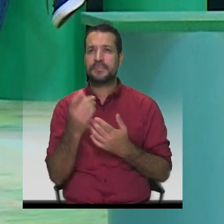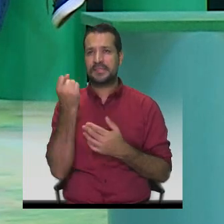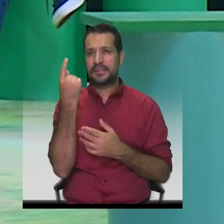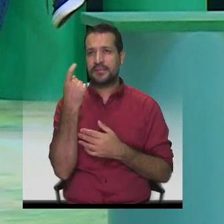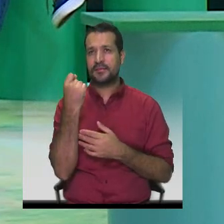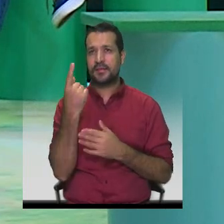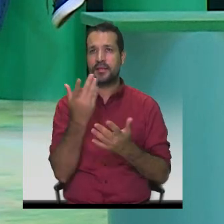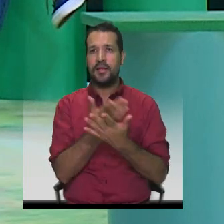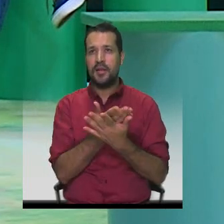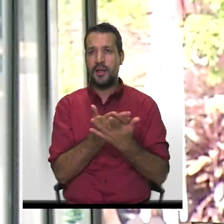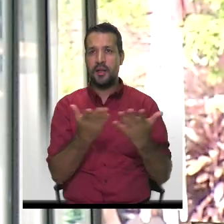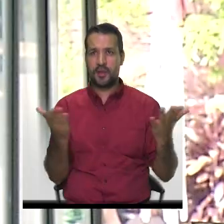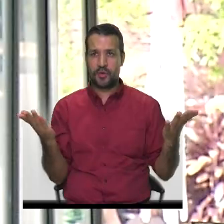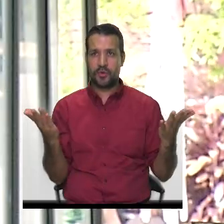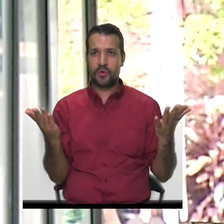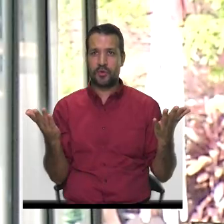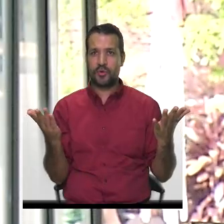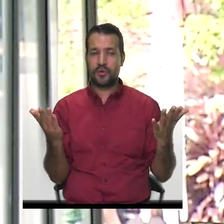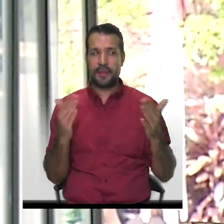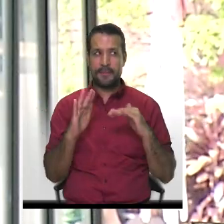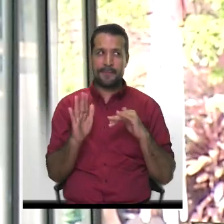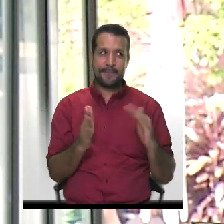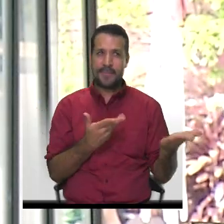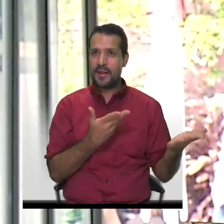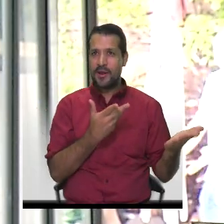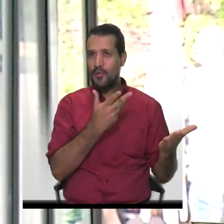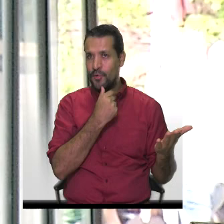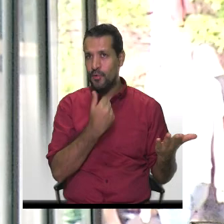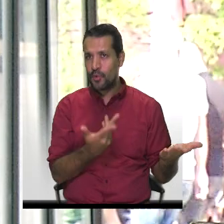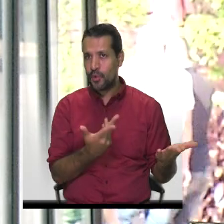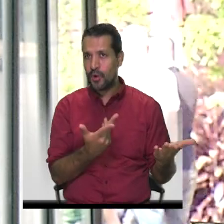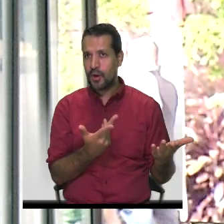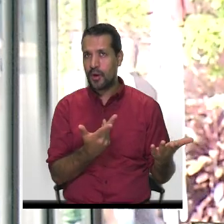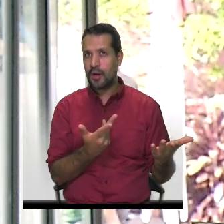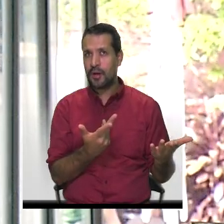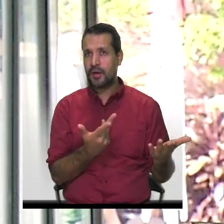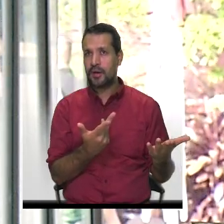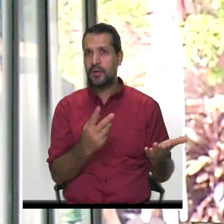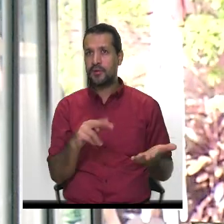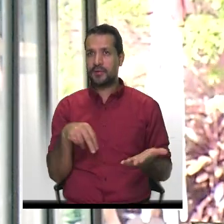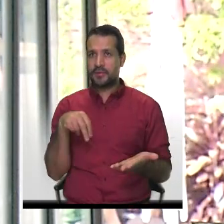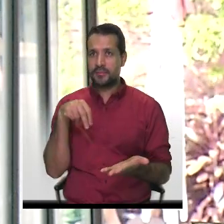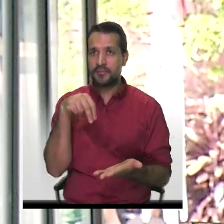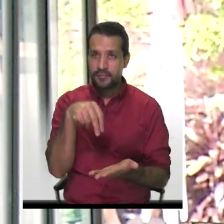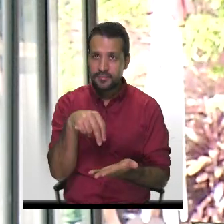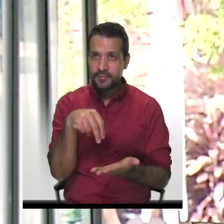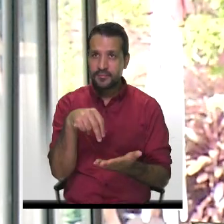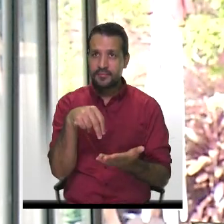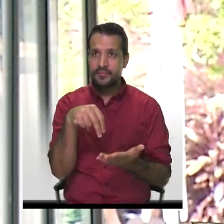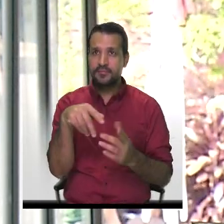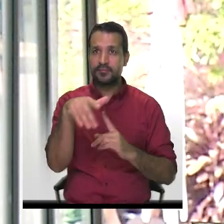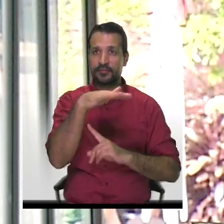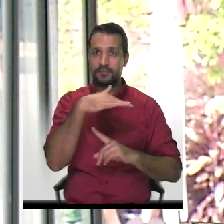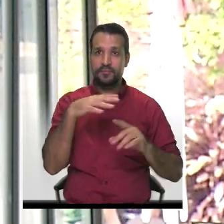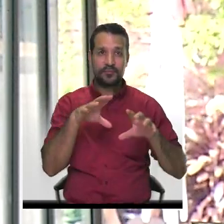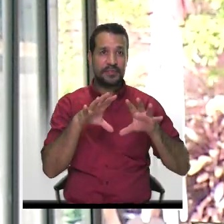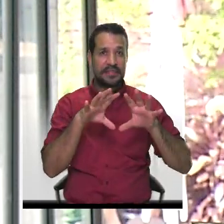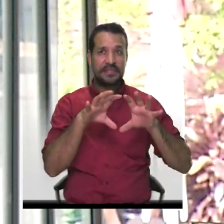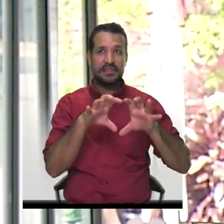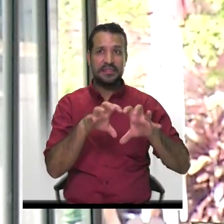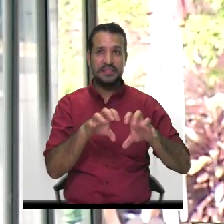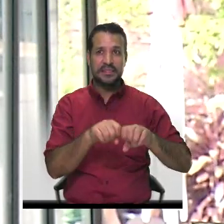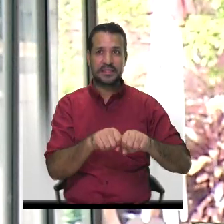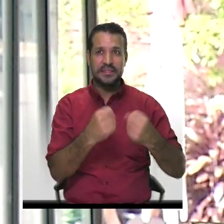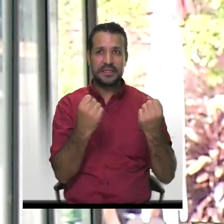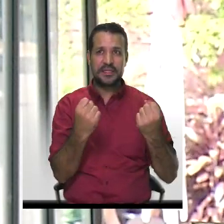las cosas son así, así uno no las planee. O sea, uno está inserto en un ecosistema, ahora que lo estás deteriorando porque no estás teniendo en